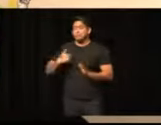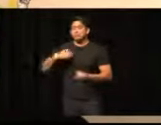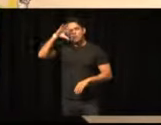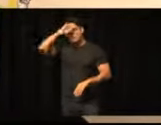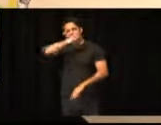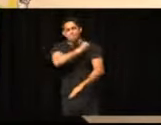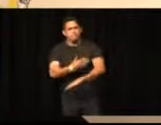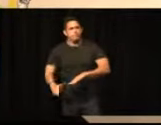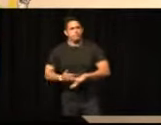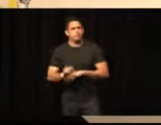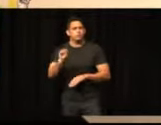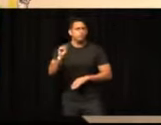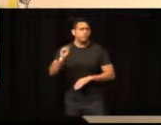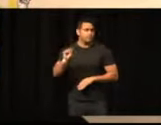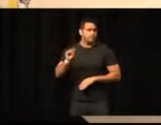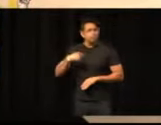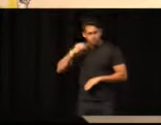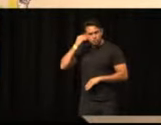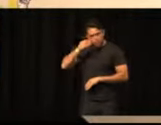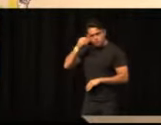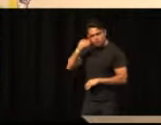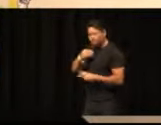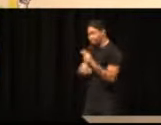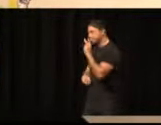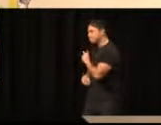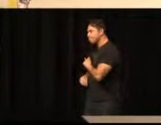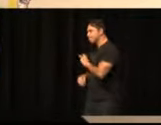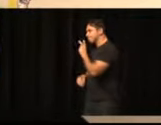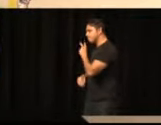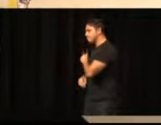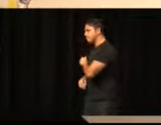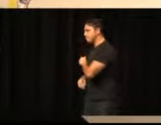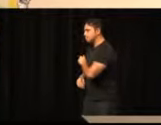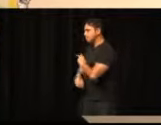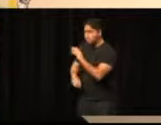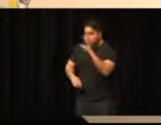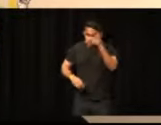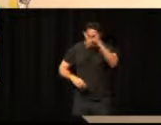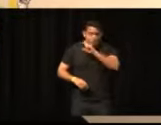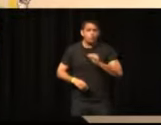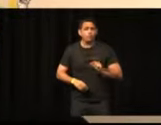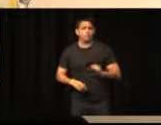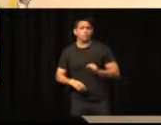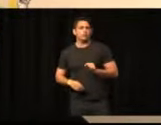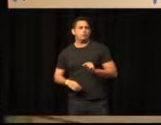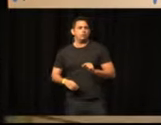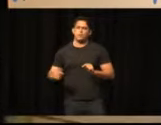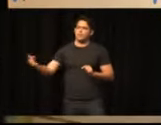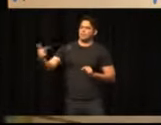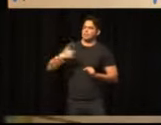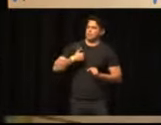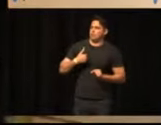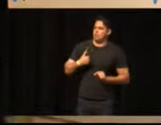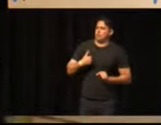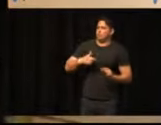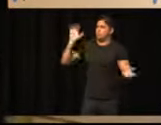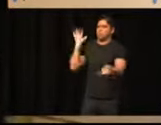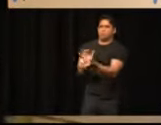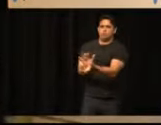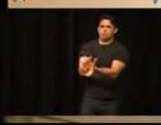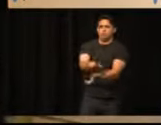tuve de esta experiencia es que yo no soy partidario.